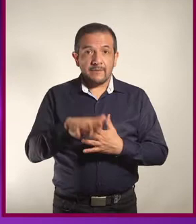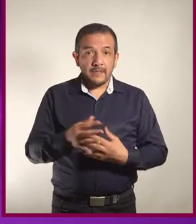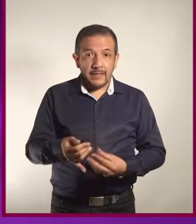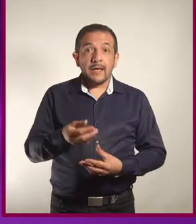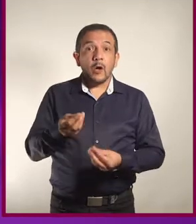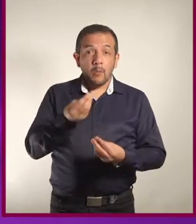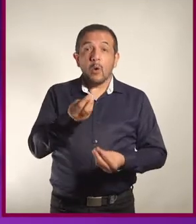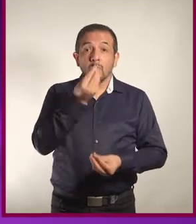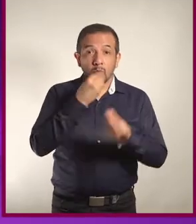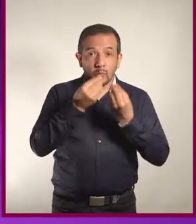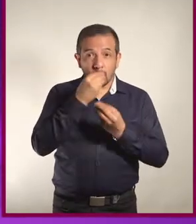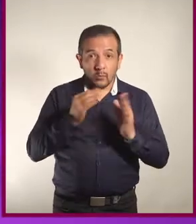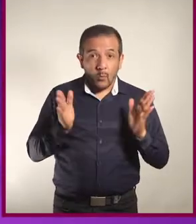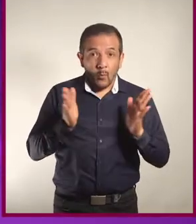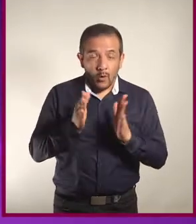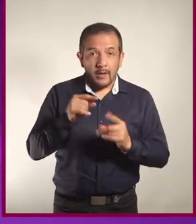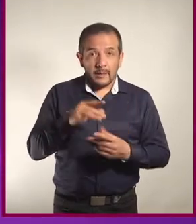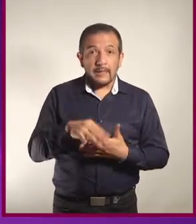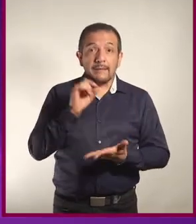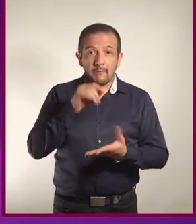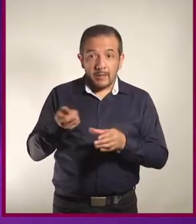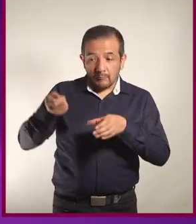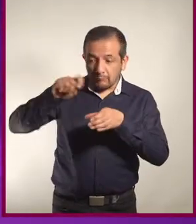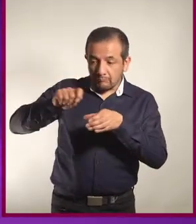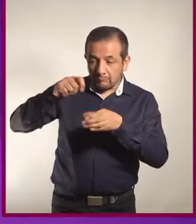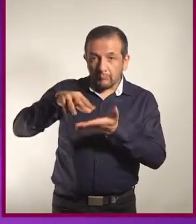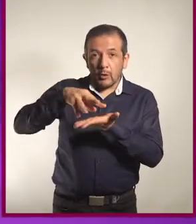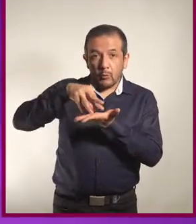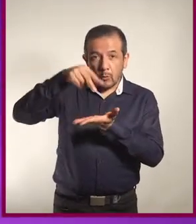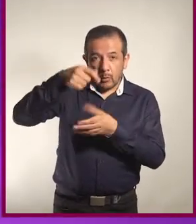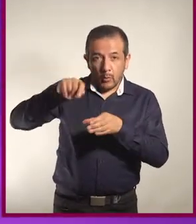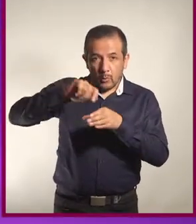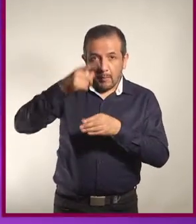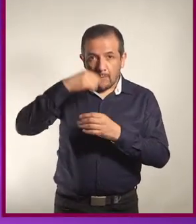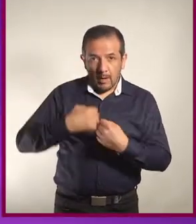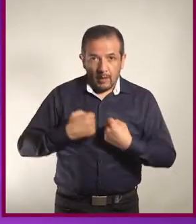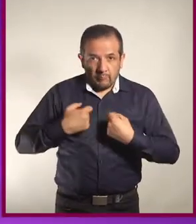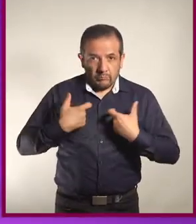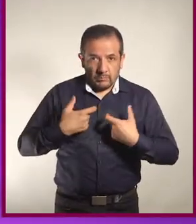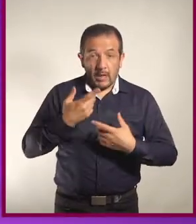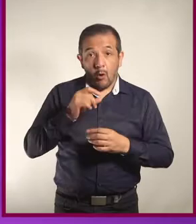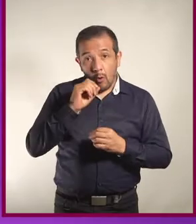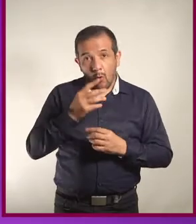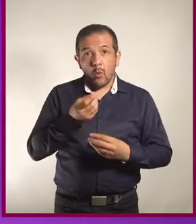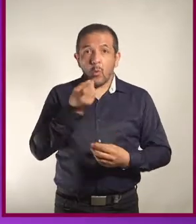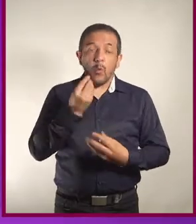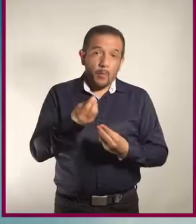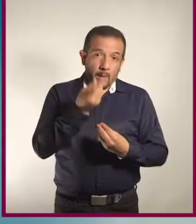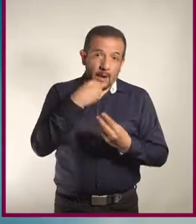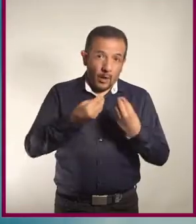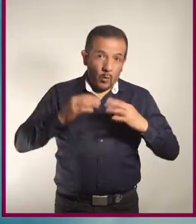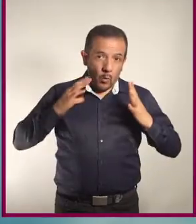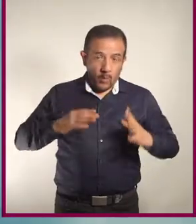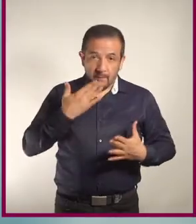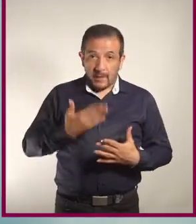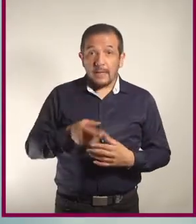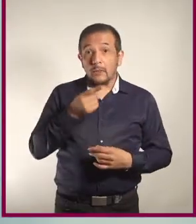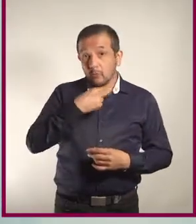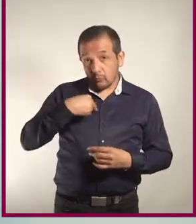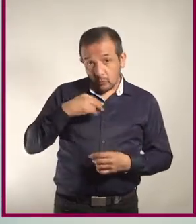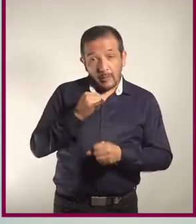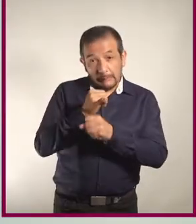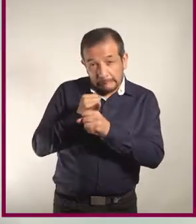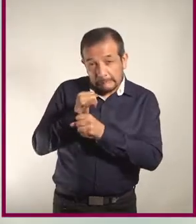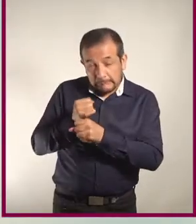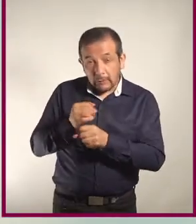dieta, suplementos alimenticios, consumo responsable y los riesgos de una dieta alta o baja en proteínas. También vamos a explorar